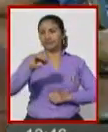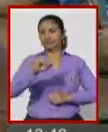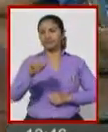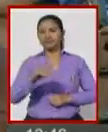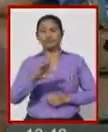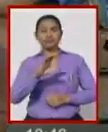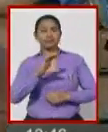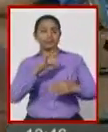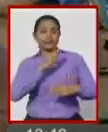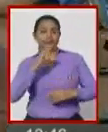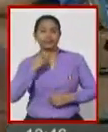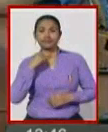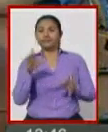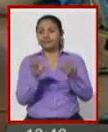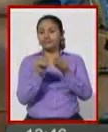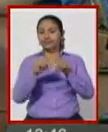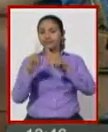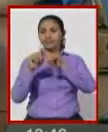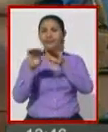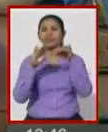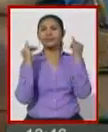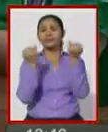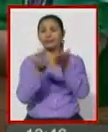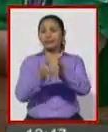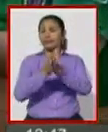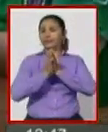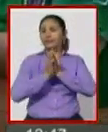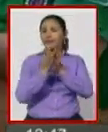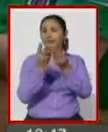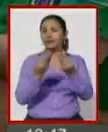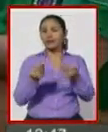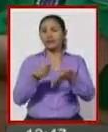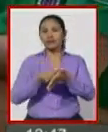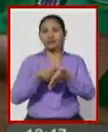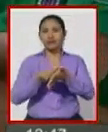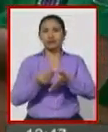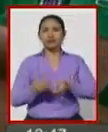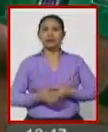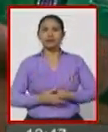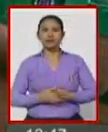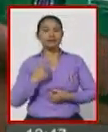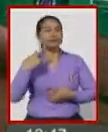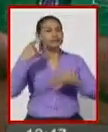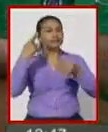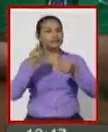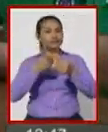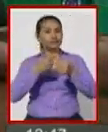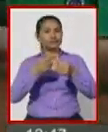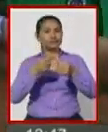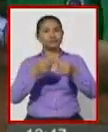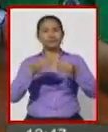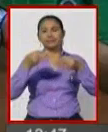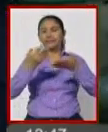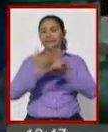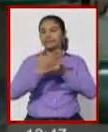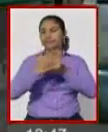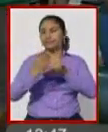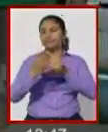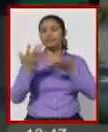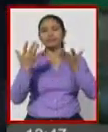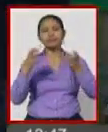Comité Cívico mantuvo una reunión con varias instituciones donde piden el descongelamiento de las regalías. Se ha determinado primero